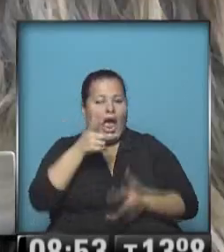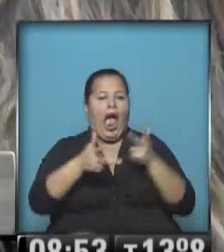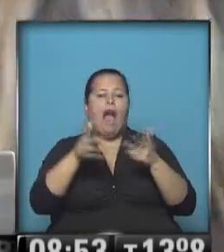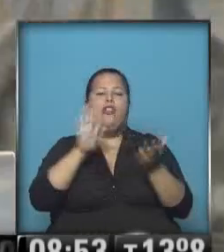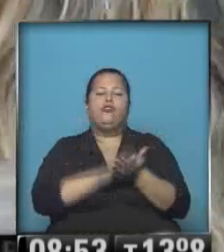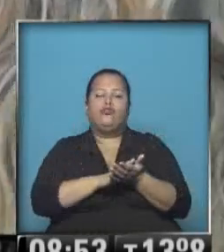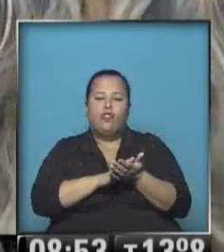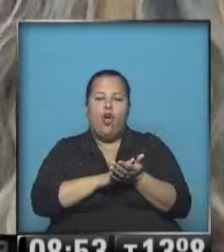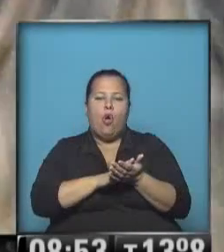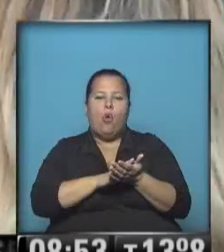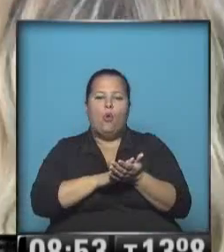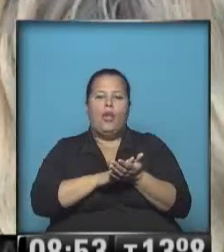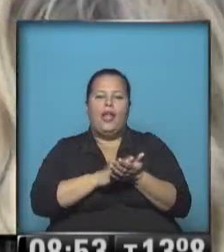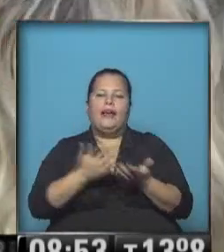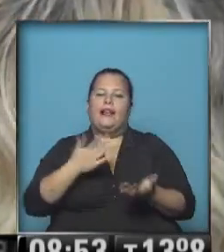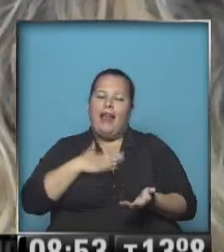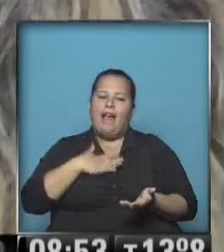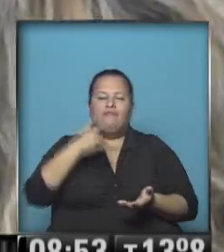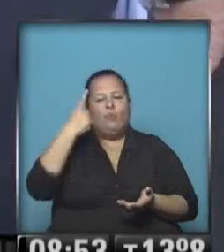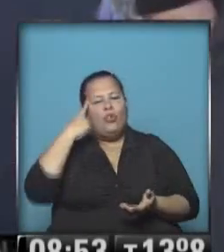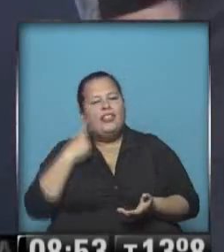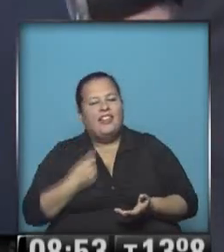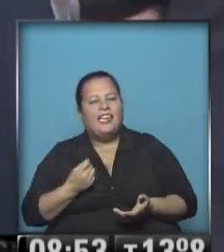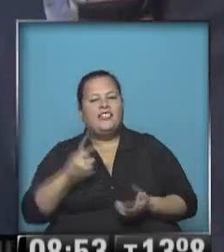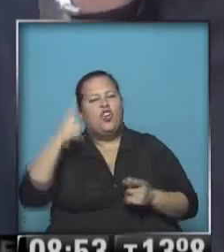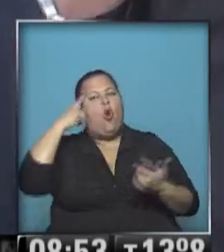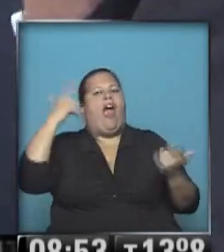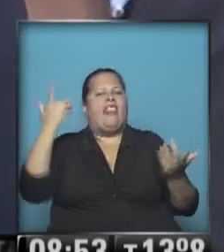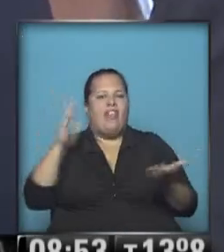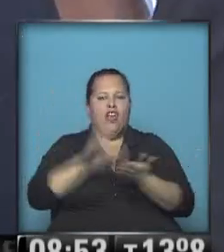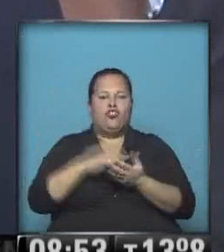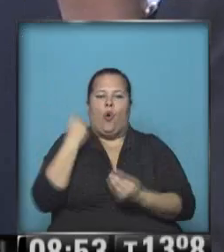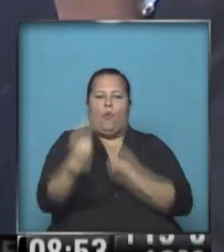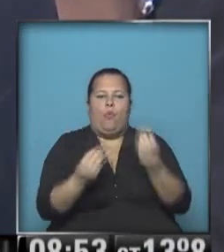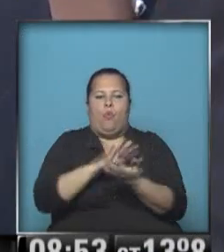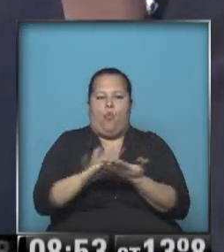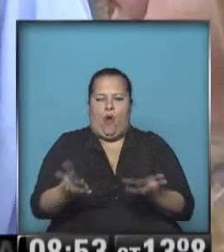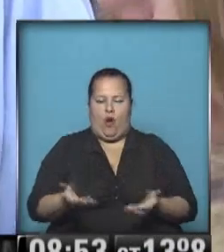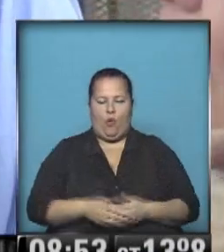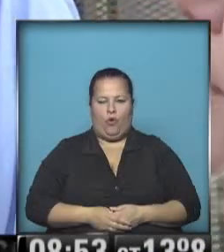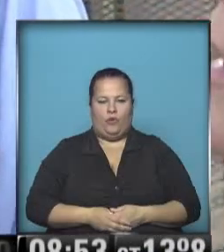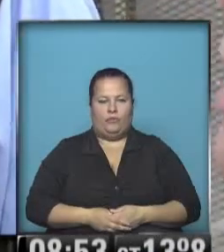de la tristeza que le da que no se caigan ideas por parte de los candidatos